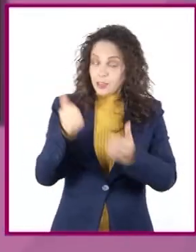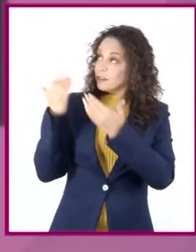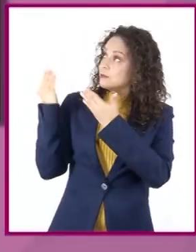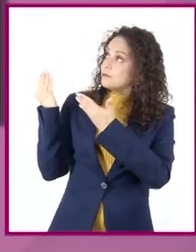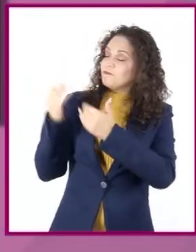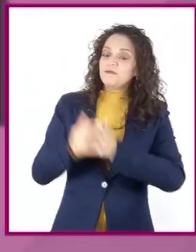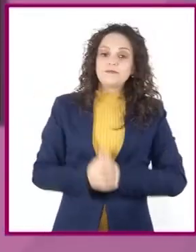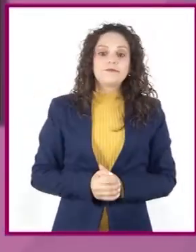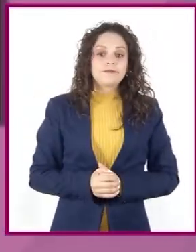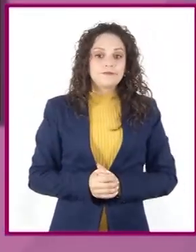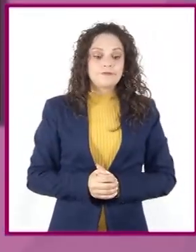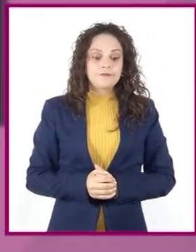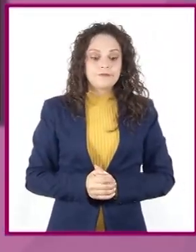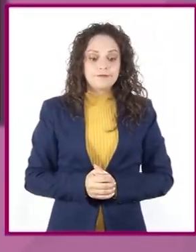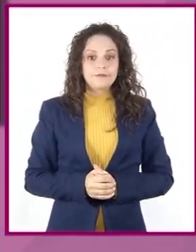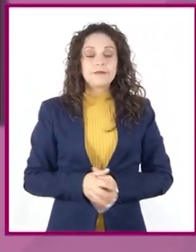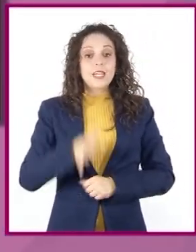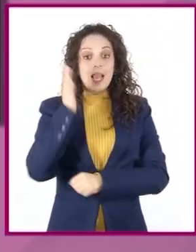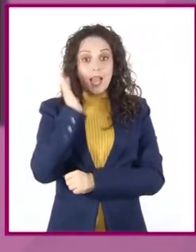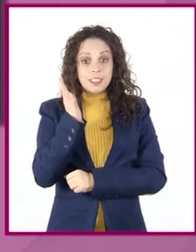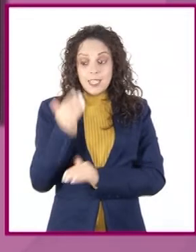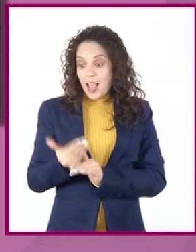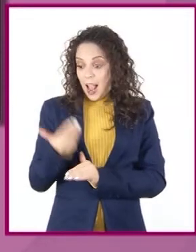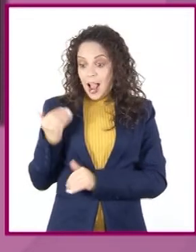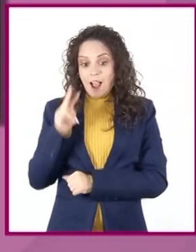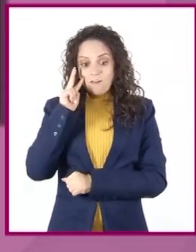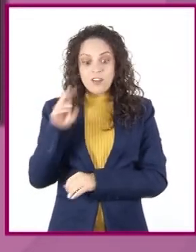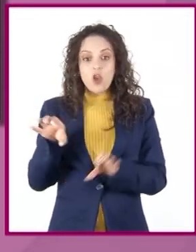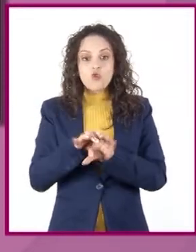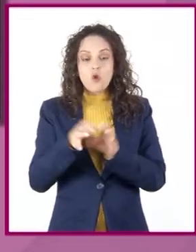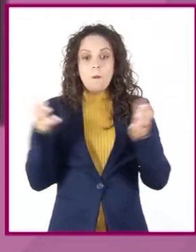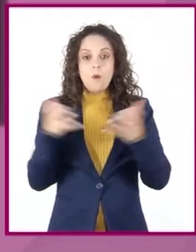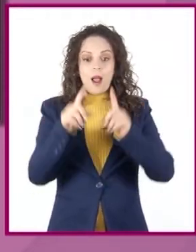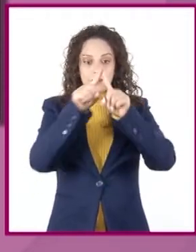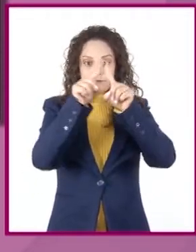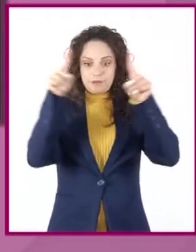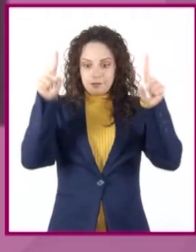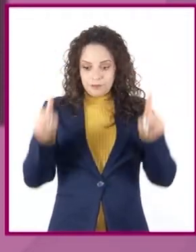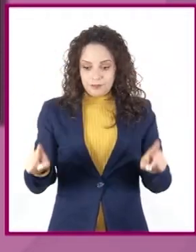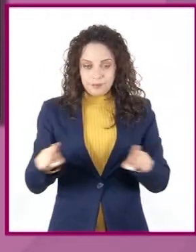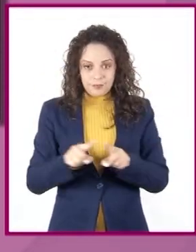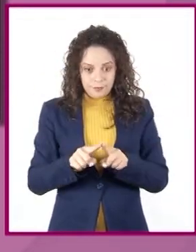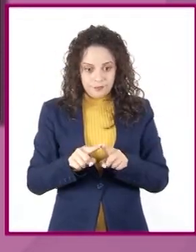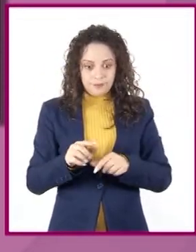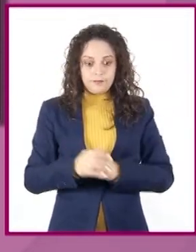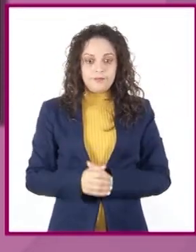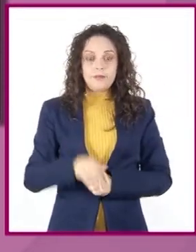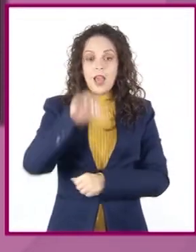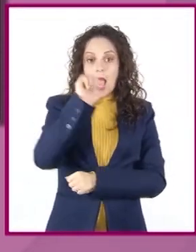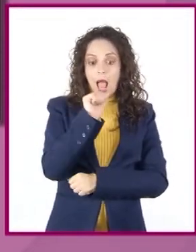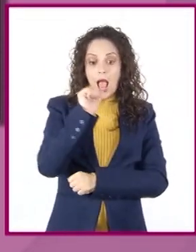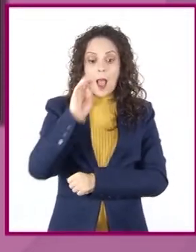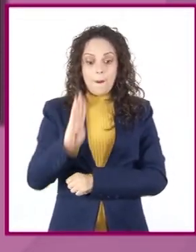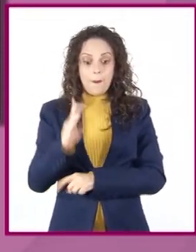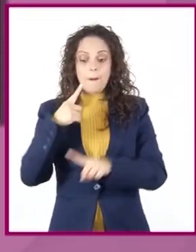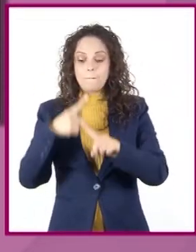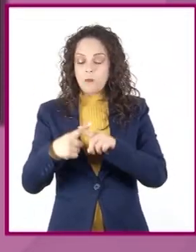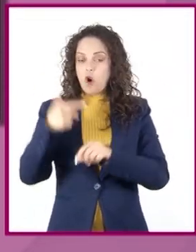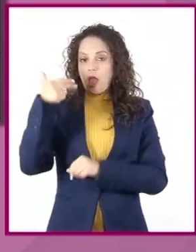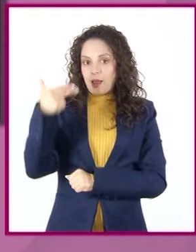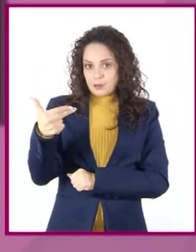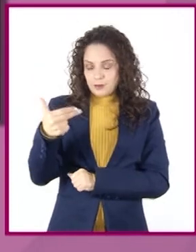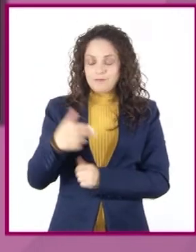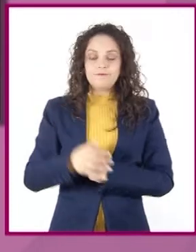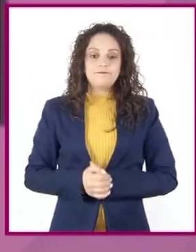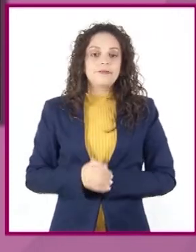Recuerda que ya vimos cómo calcular el volumen de un prisma rectangular. Área de la base por la altura del prisma.